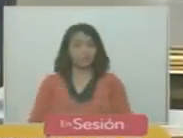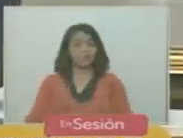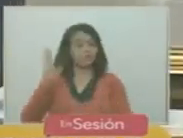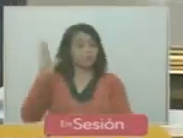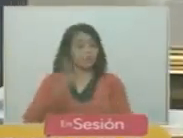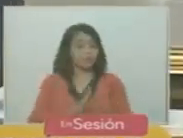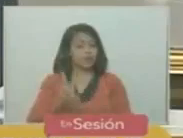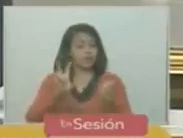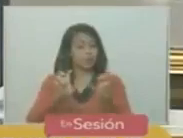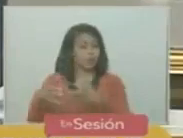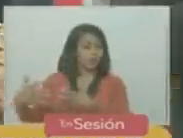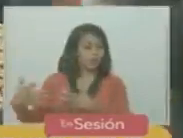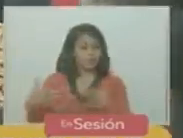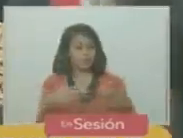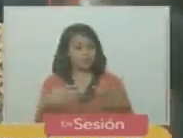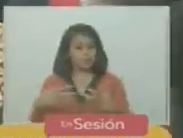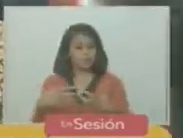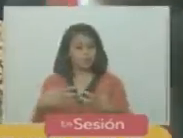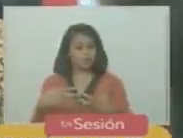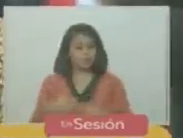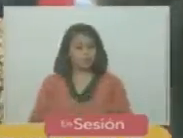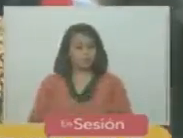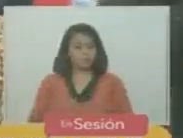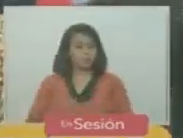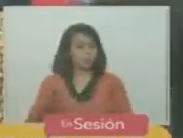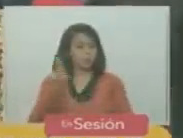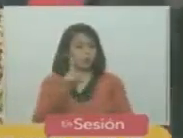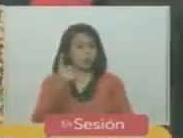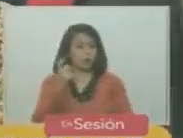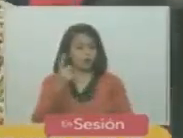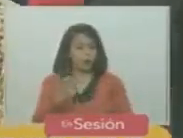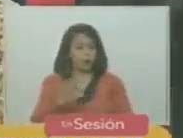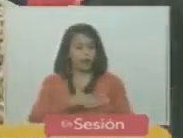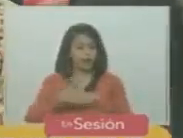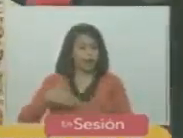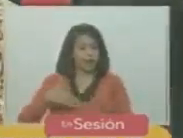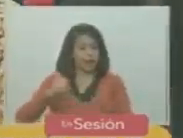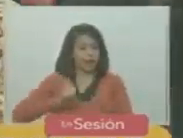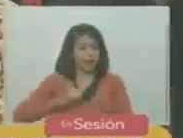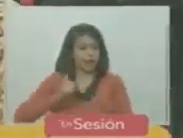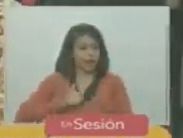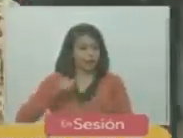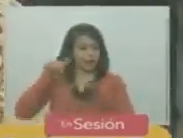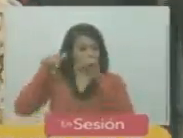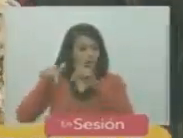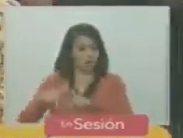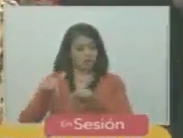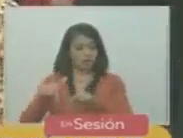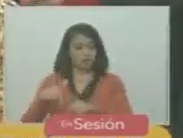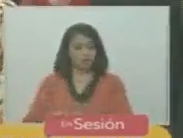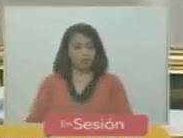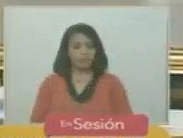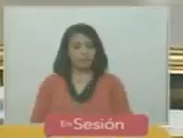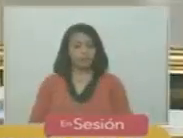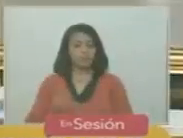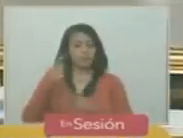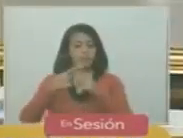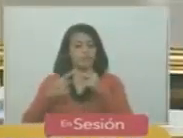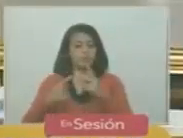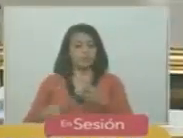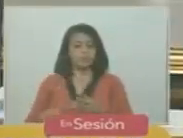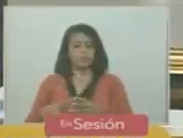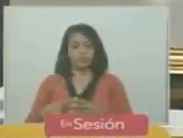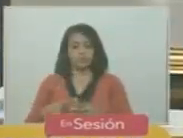vendrán nuevas batallas. No faltarán los que intenten aprovecharse de las